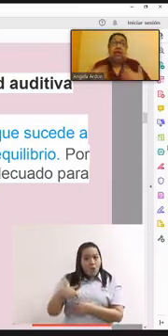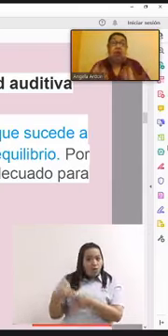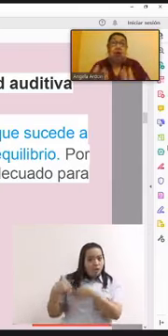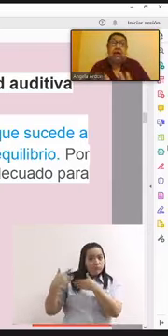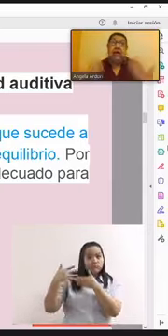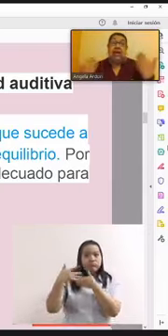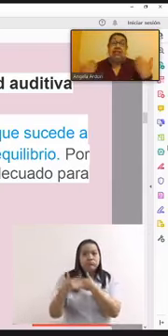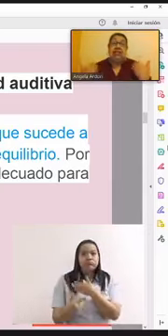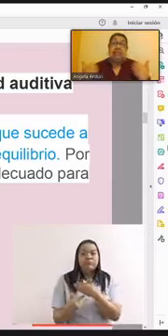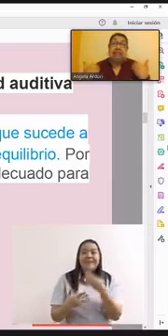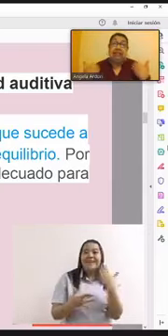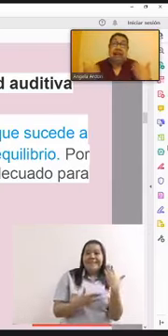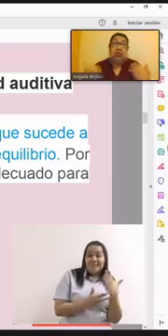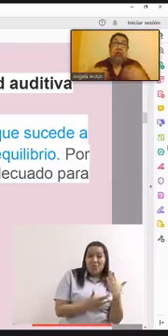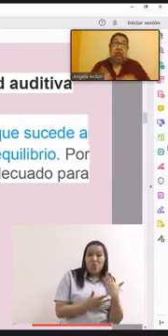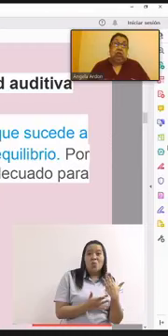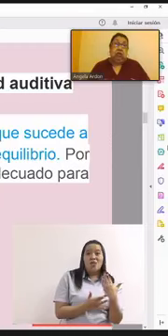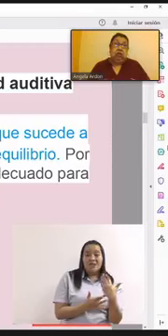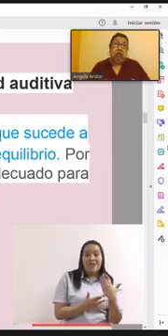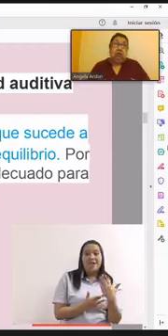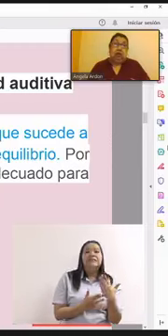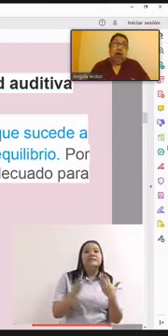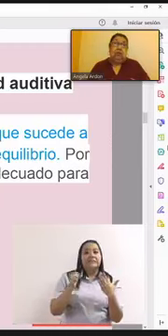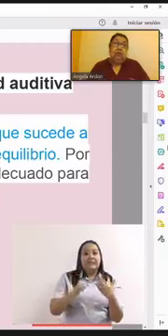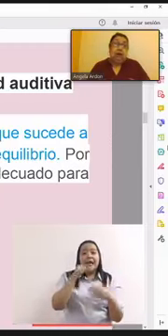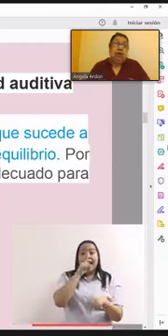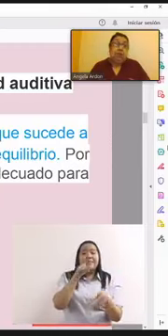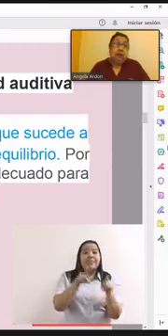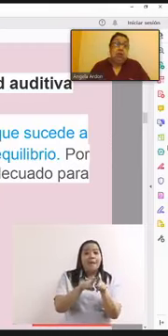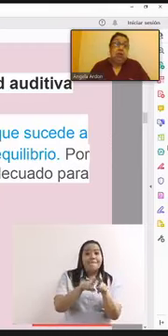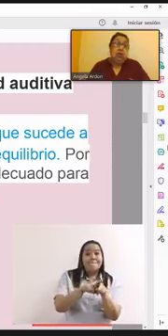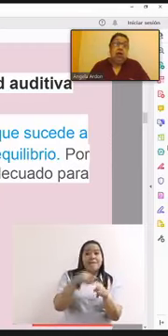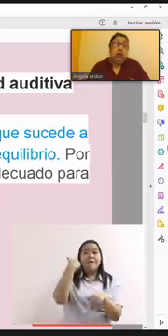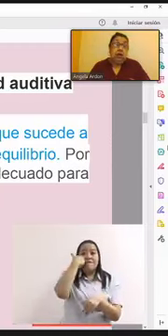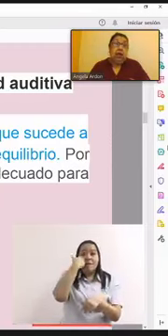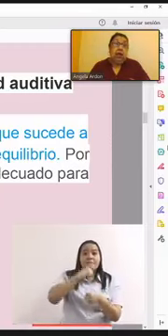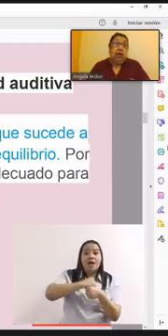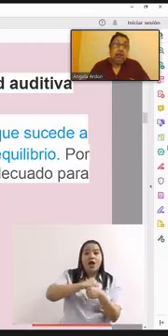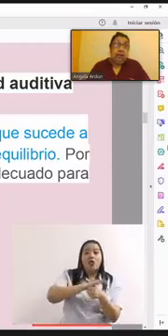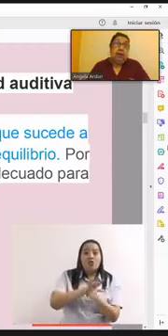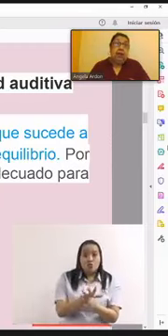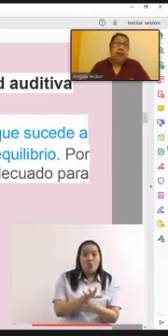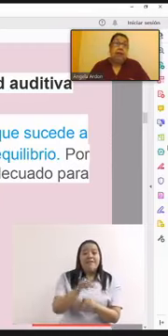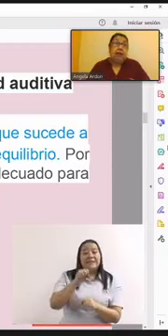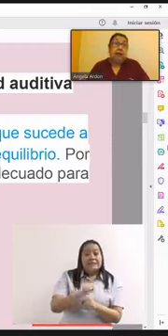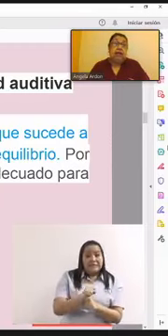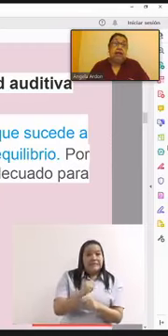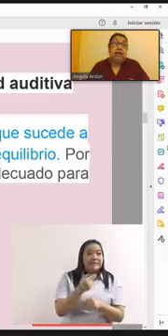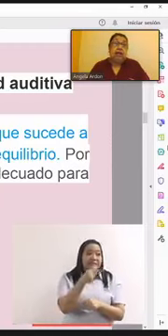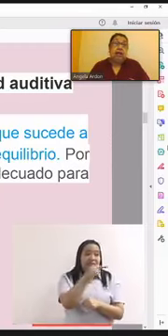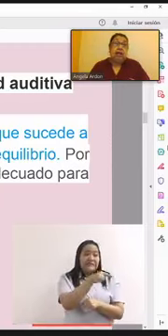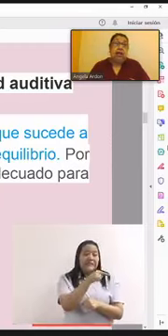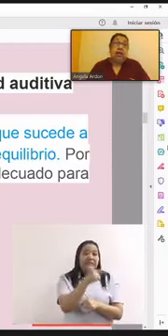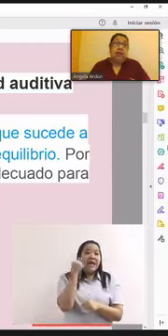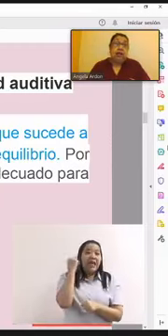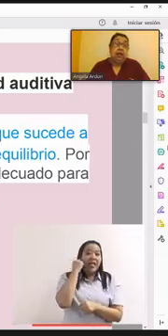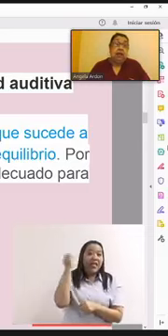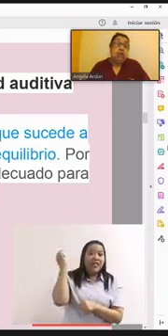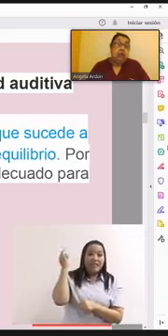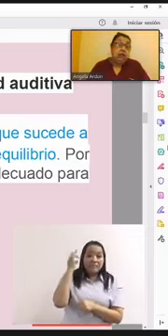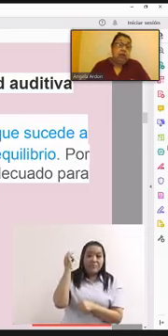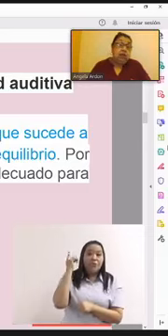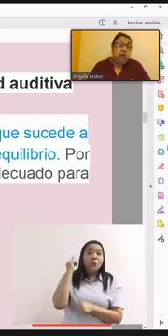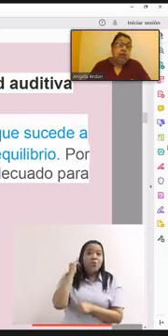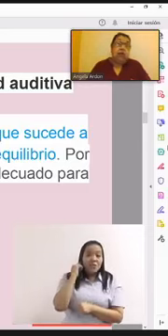hasta el COVID está afectando la audición. A mí me han enviado exámenes de pacientes que han pidiendo